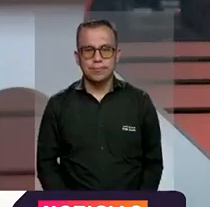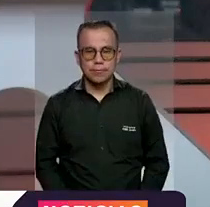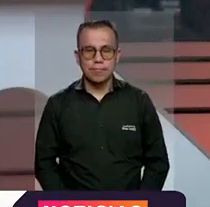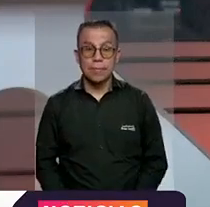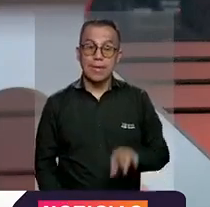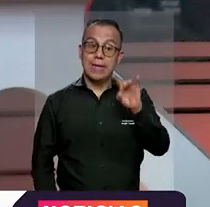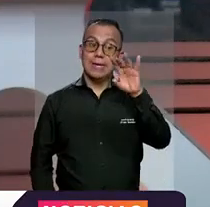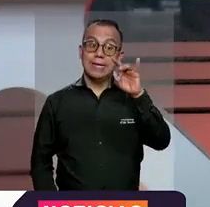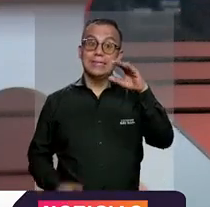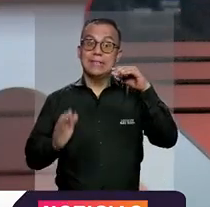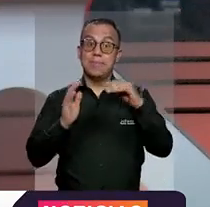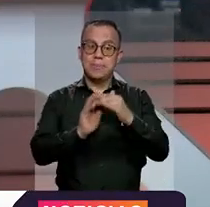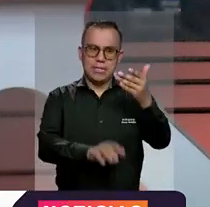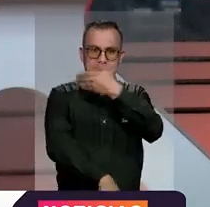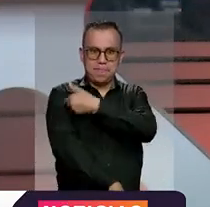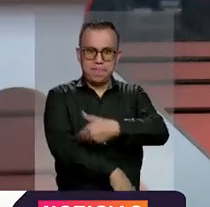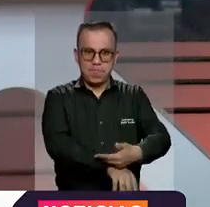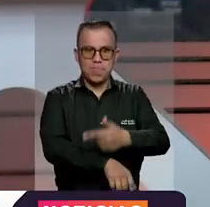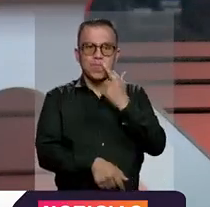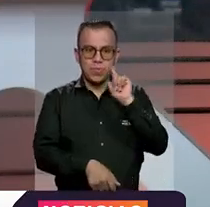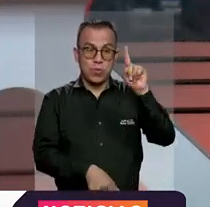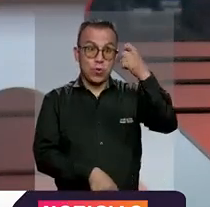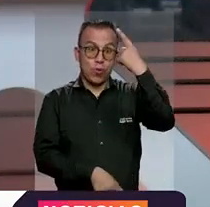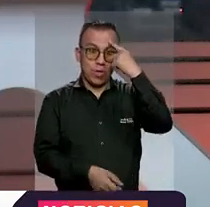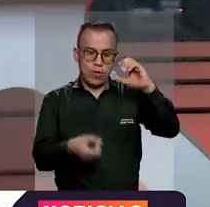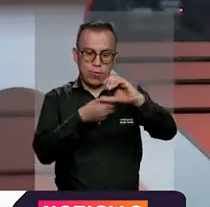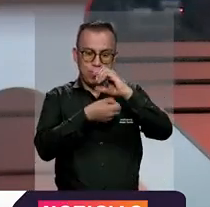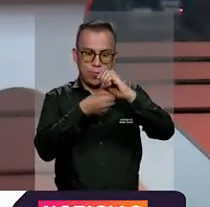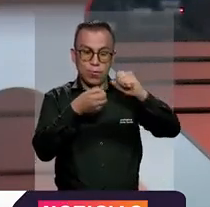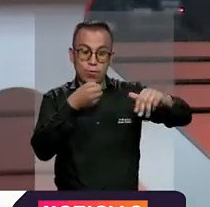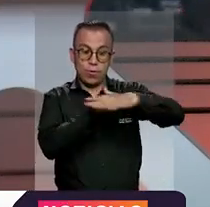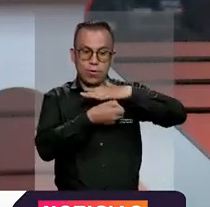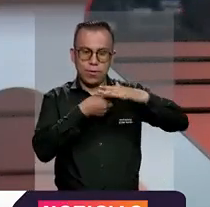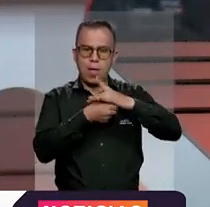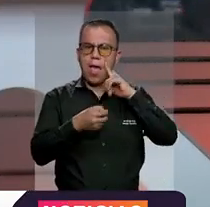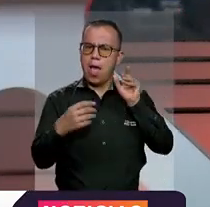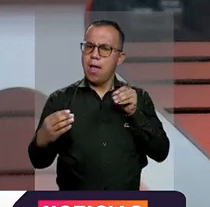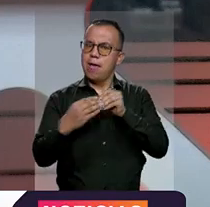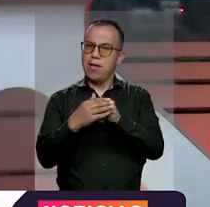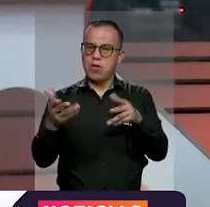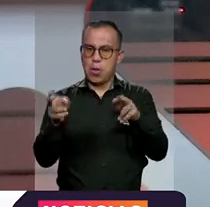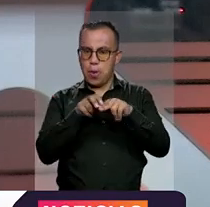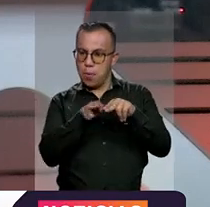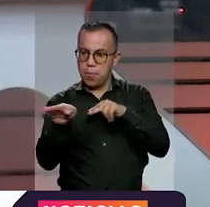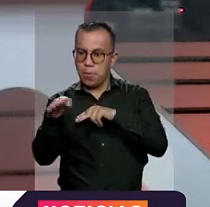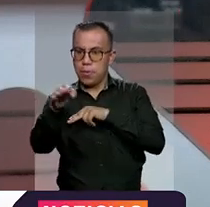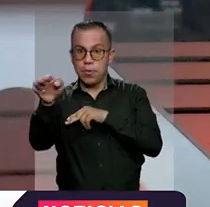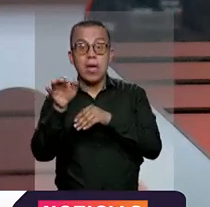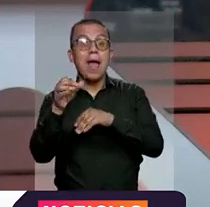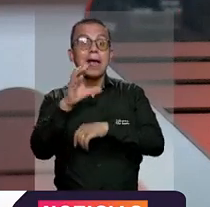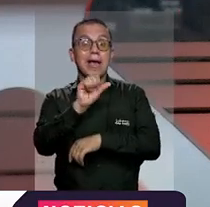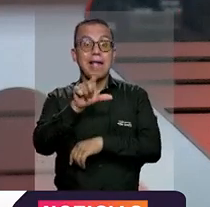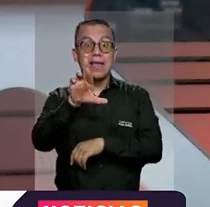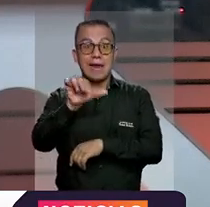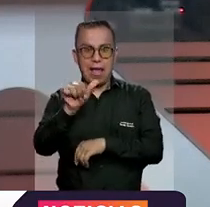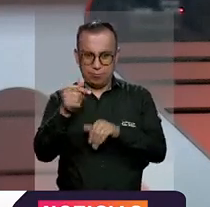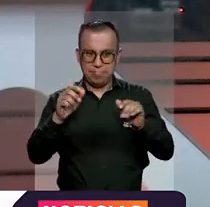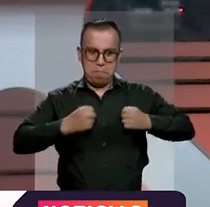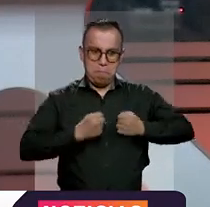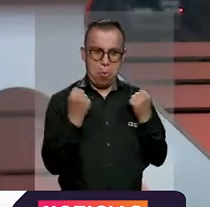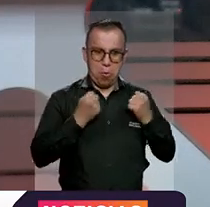Con 15 mil millones de pesos, la gobernación de Cundinamarca busca adecuar la vía alterna Bogotá-La Calera y